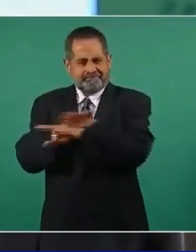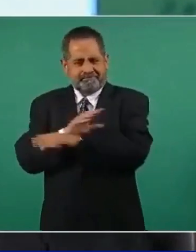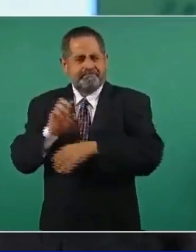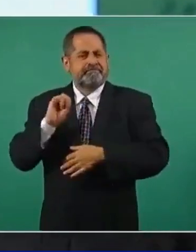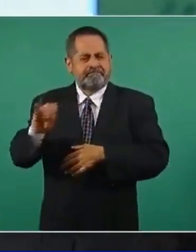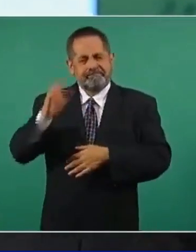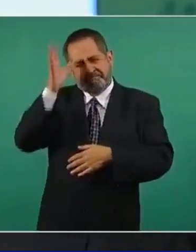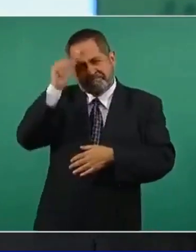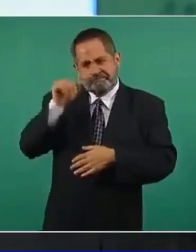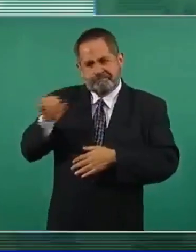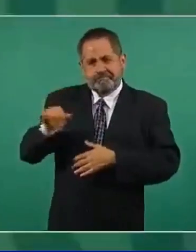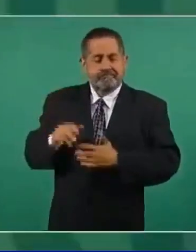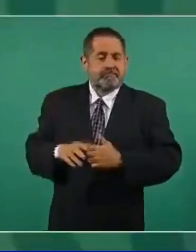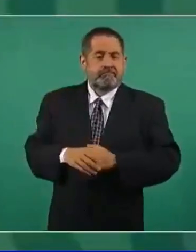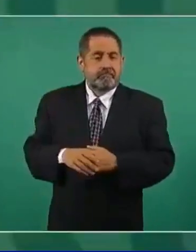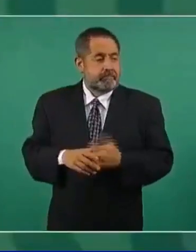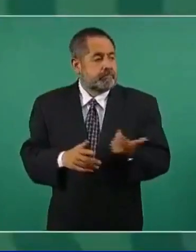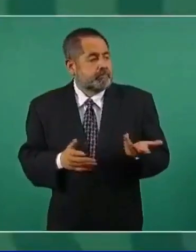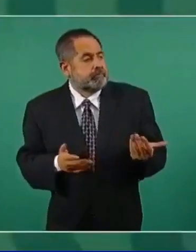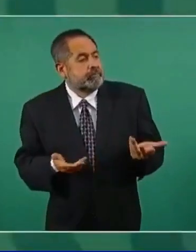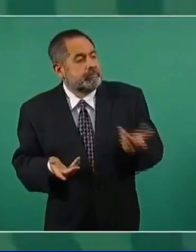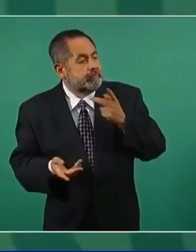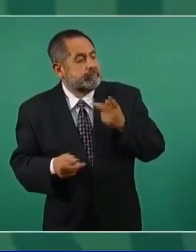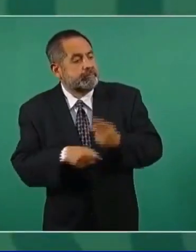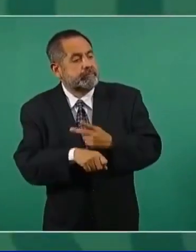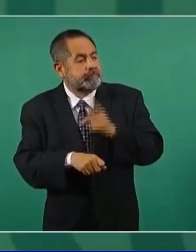Ya no se dice nada.